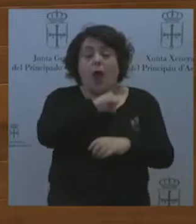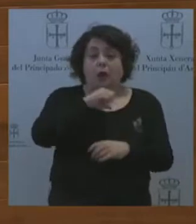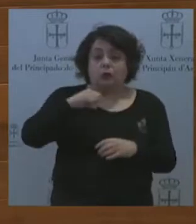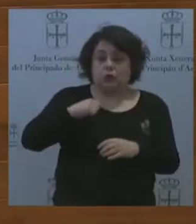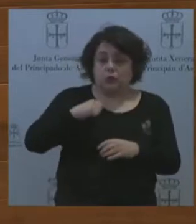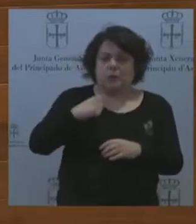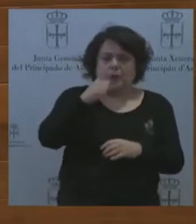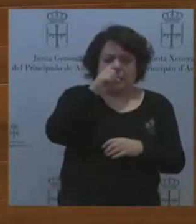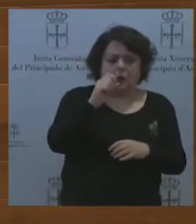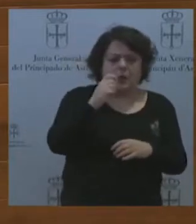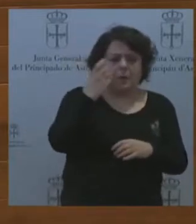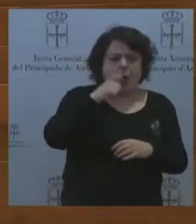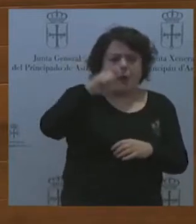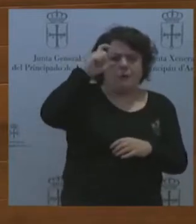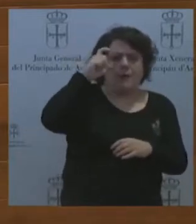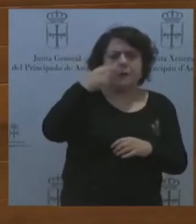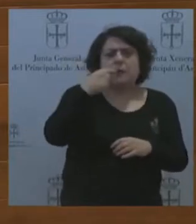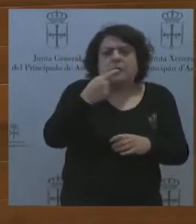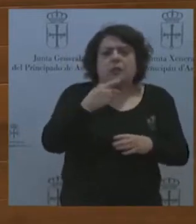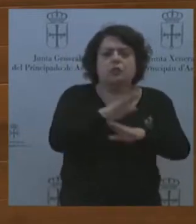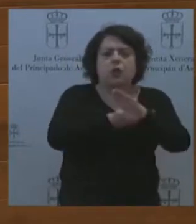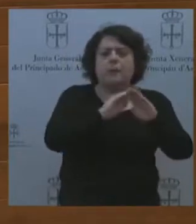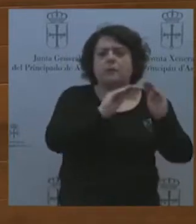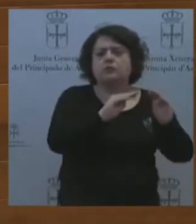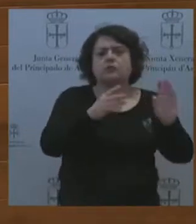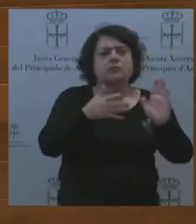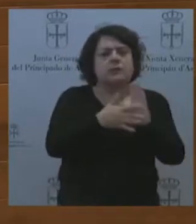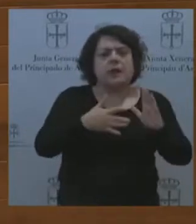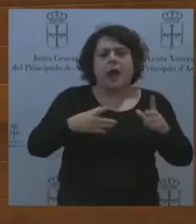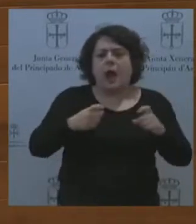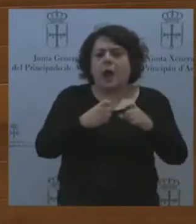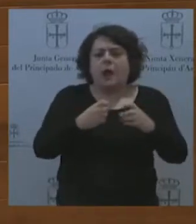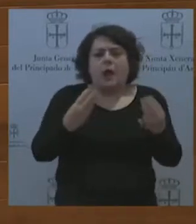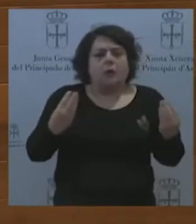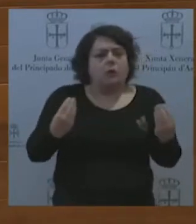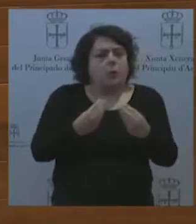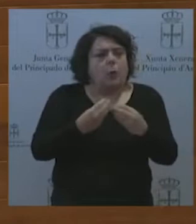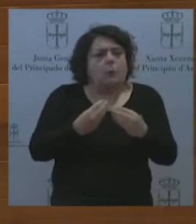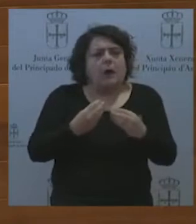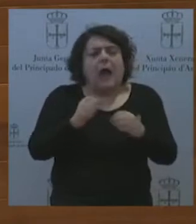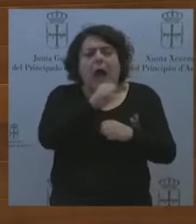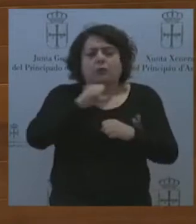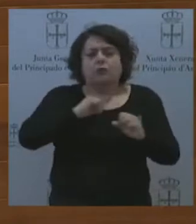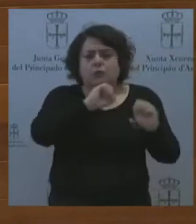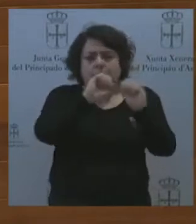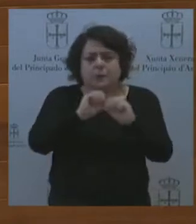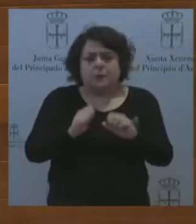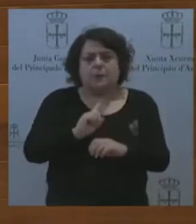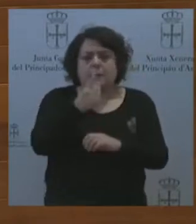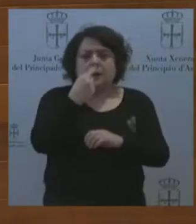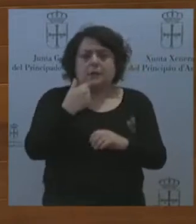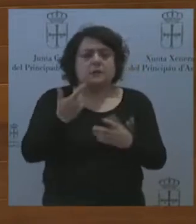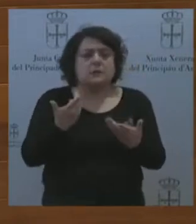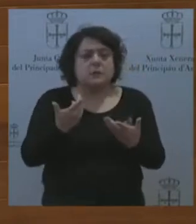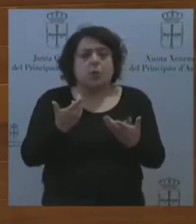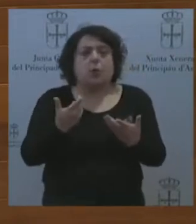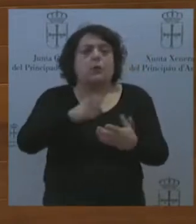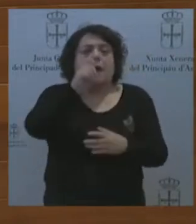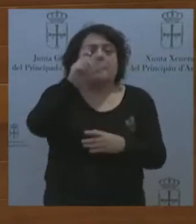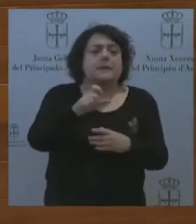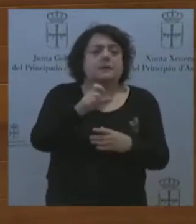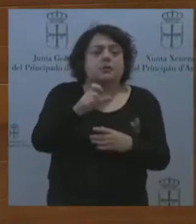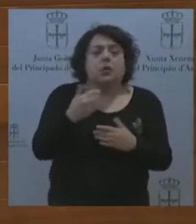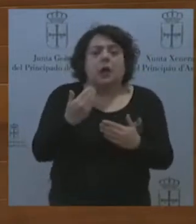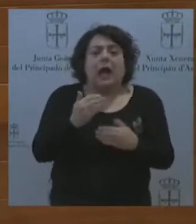mejor aliado de los autónomos. Fíjese por dónde. Señorías, un aliado no es quien permite que la continuidad de muchos autónomos